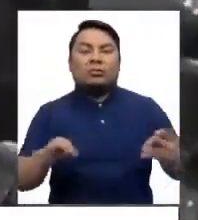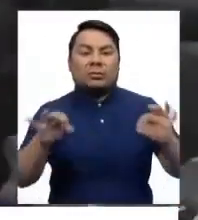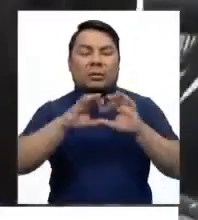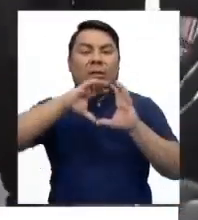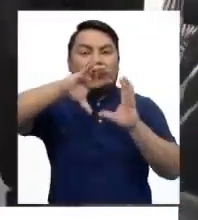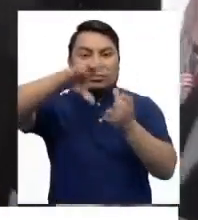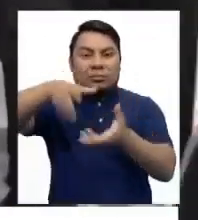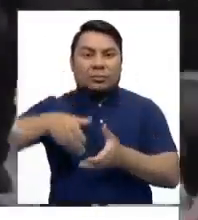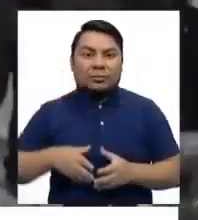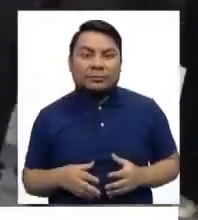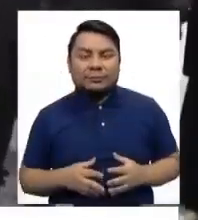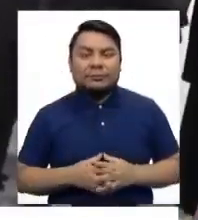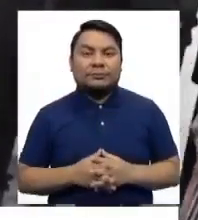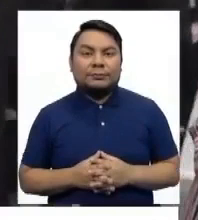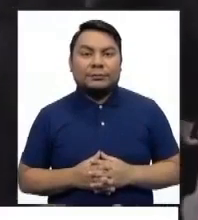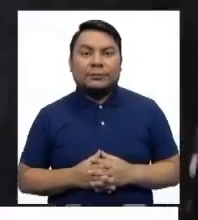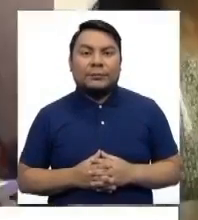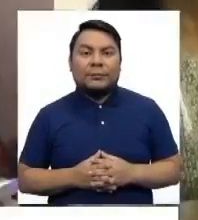mundo.